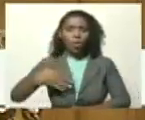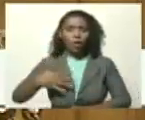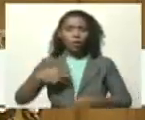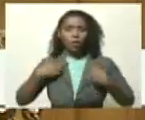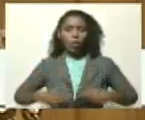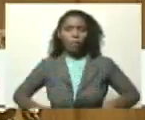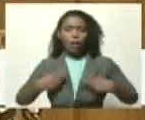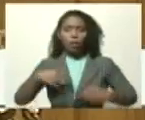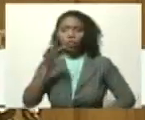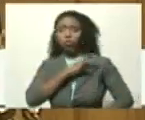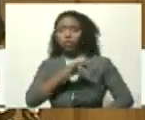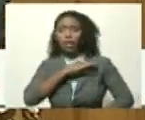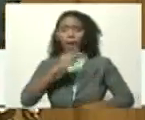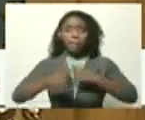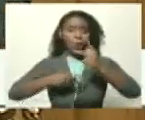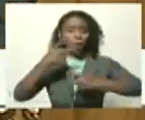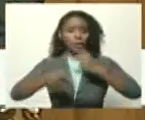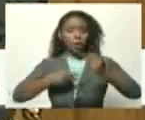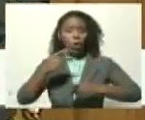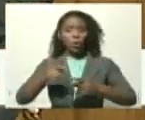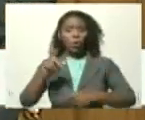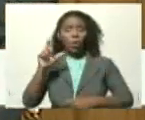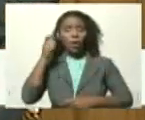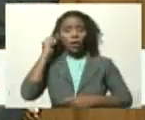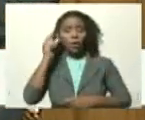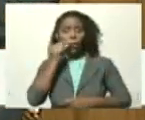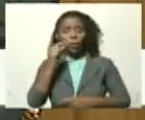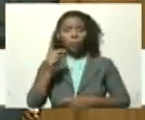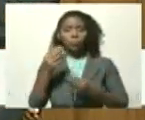humanos, sociales, políticos, de género, económico.